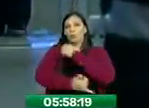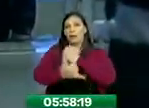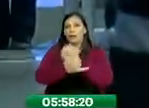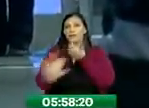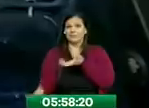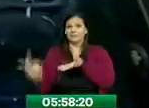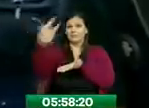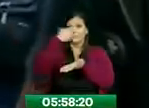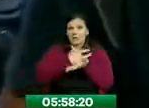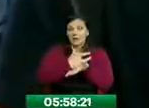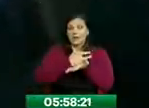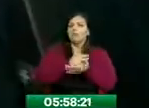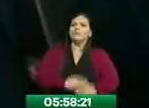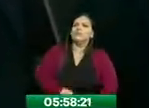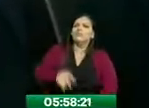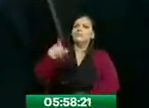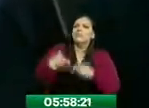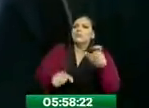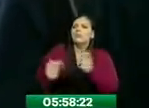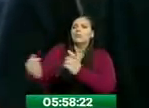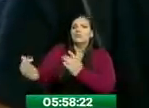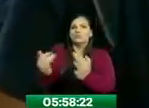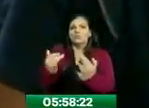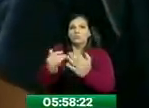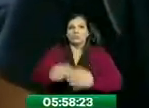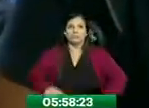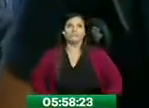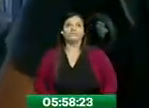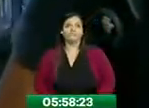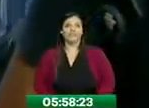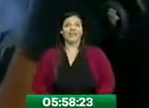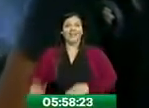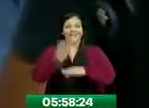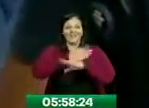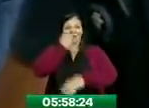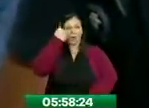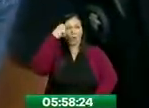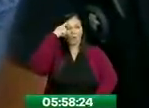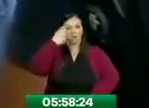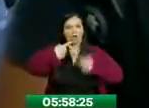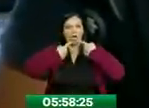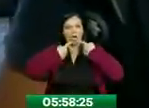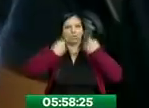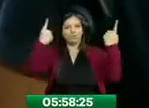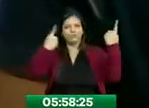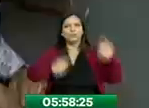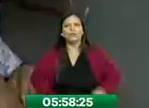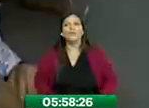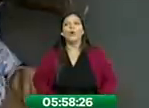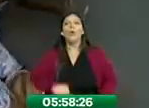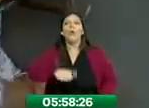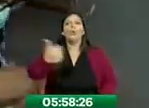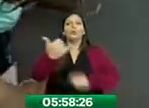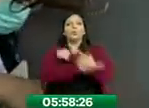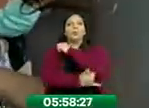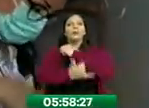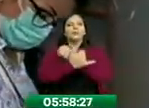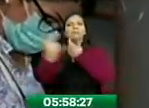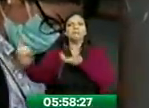dispuesto por las autoridades de gobierno. Hay prohibición de llegada de vuelos internacionales al Ecuador. Sí, estamos un poco preocupados